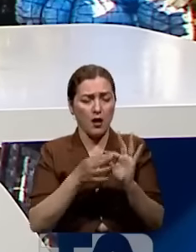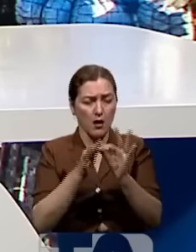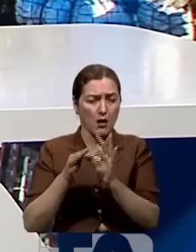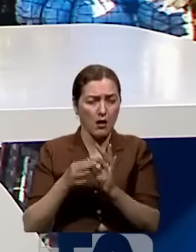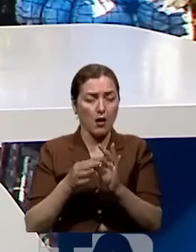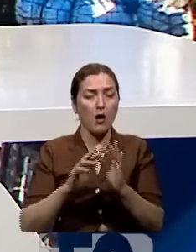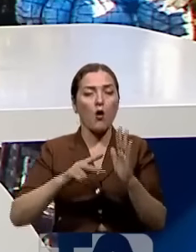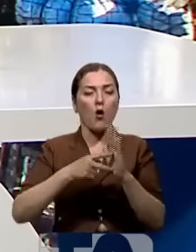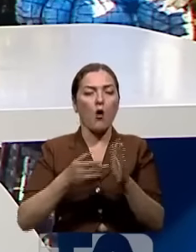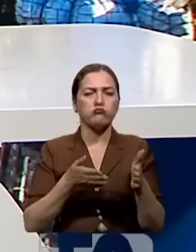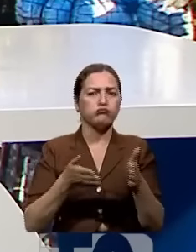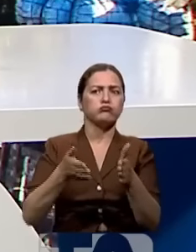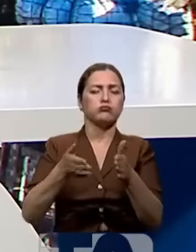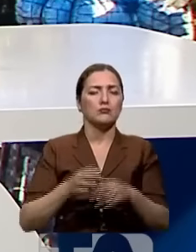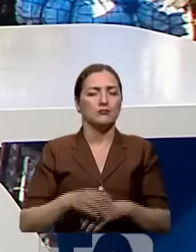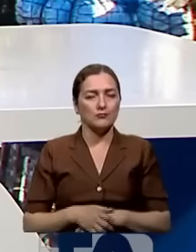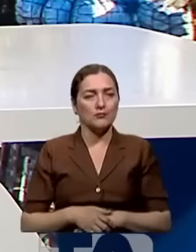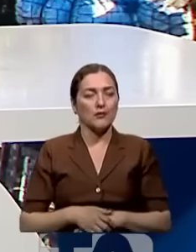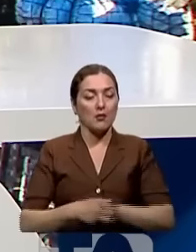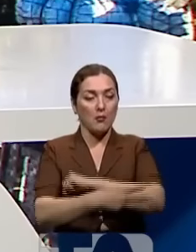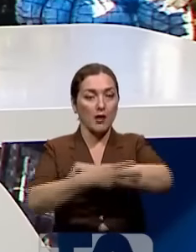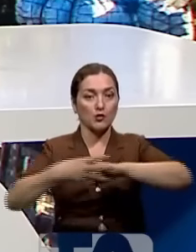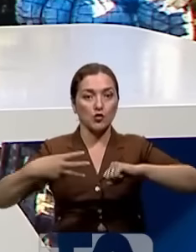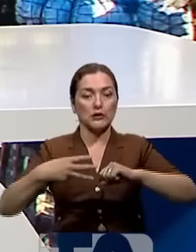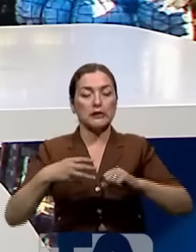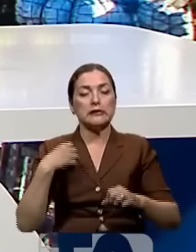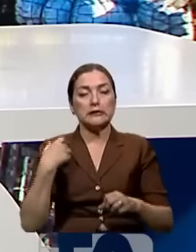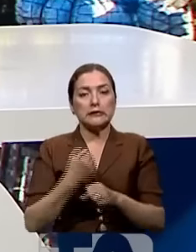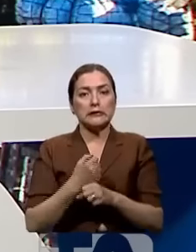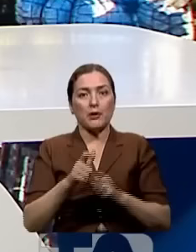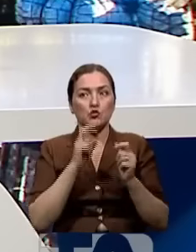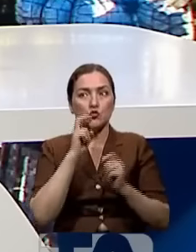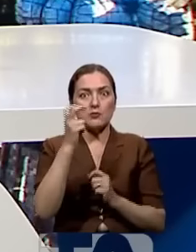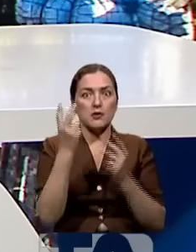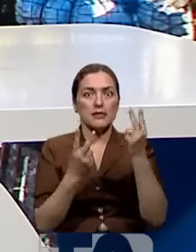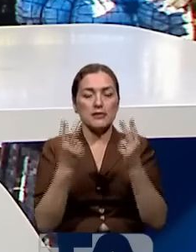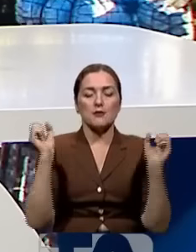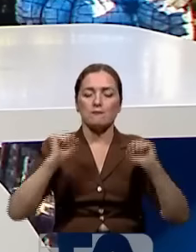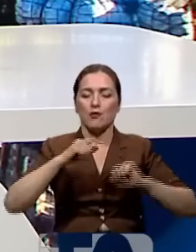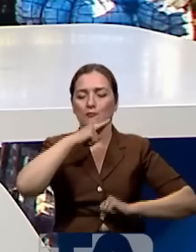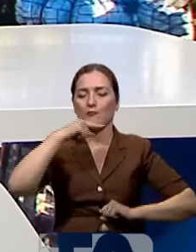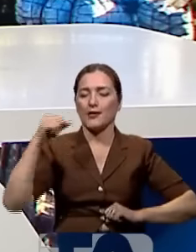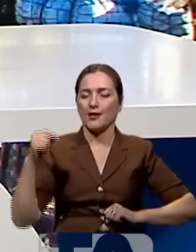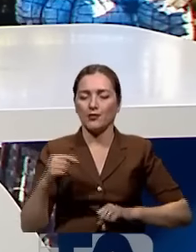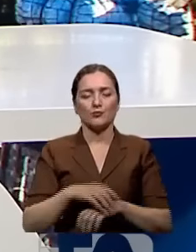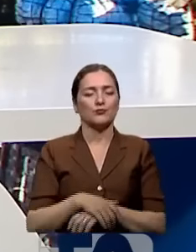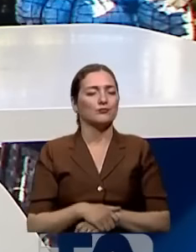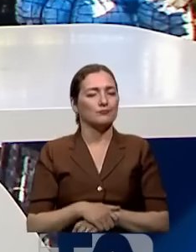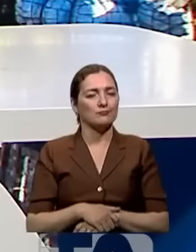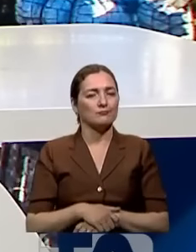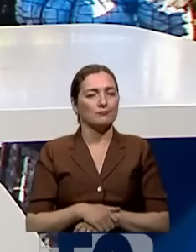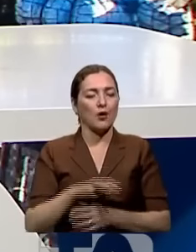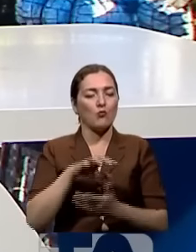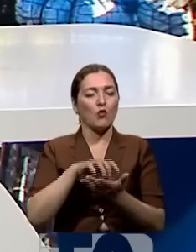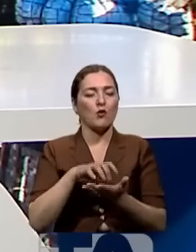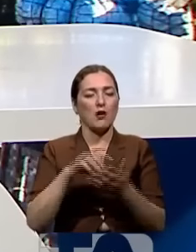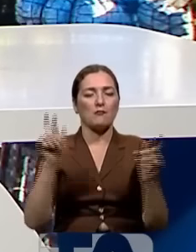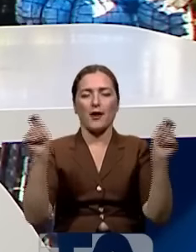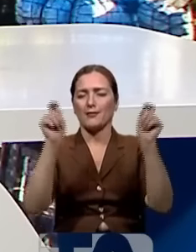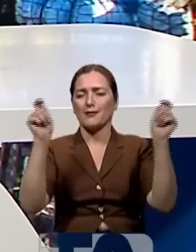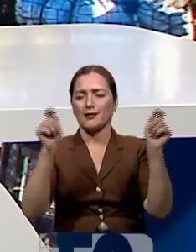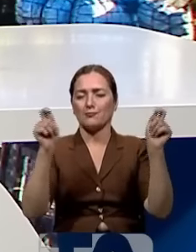la conexión vial. Con esto, Pastaza espera recibir a cientos de turistas durante el feriado. Además, esta provincia inició los